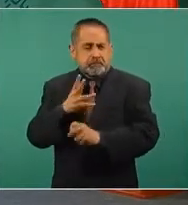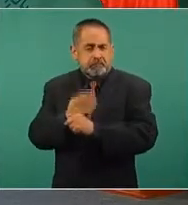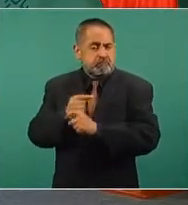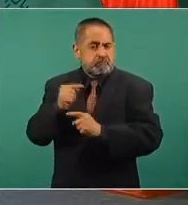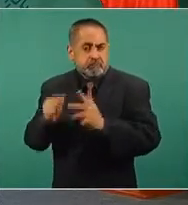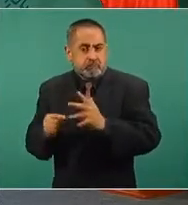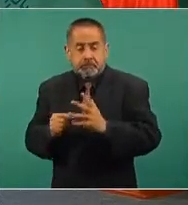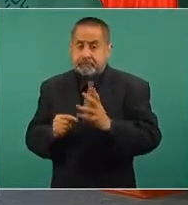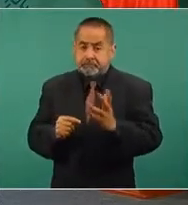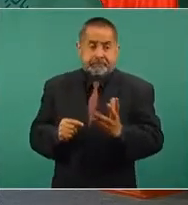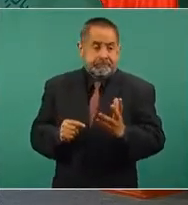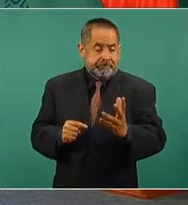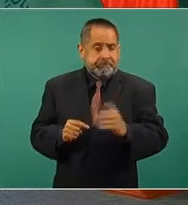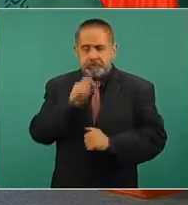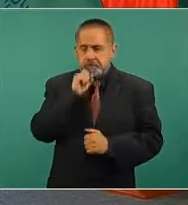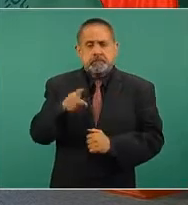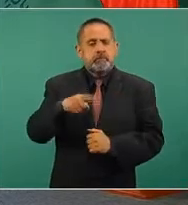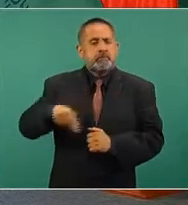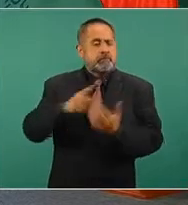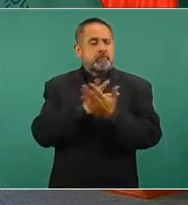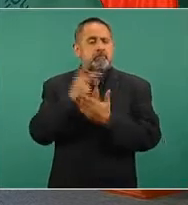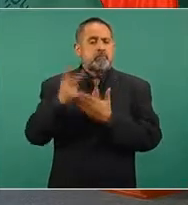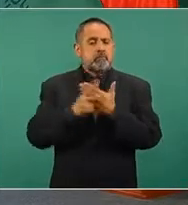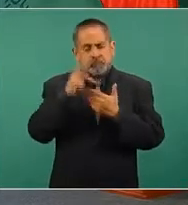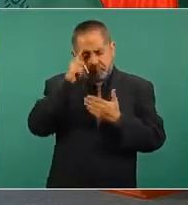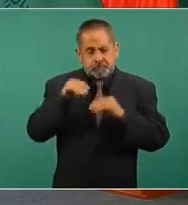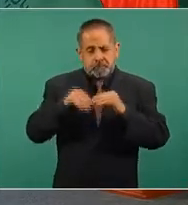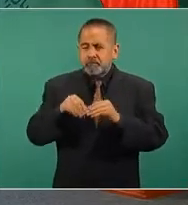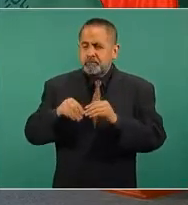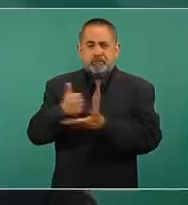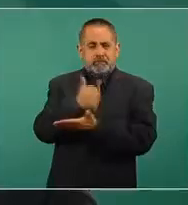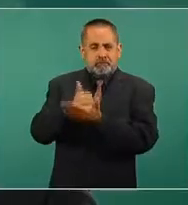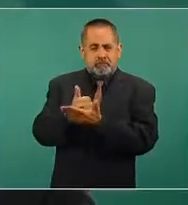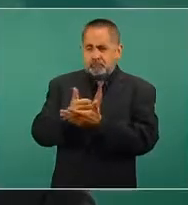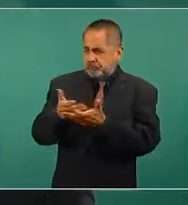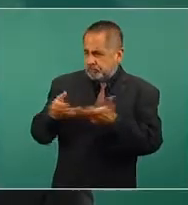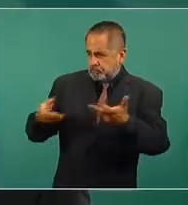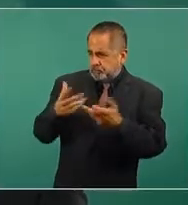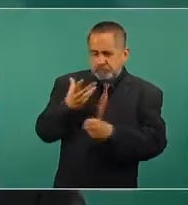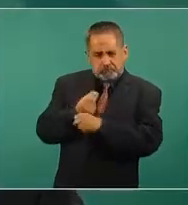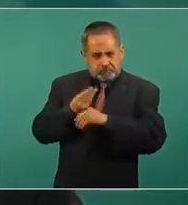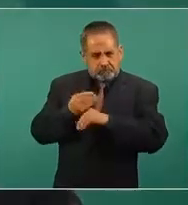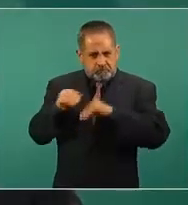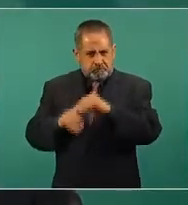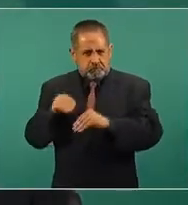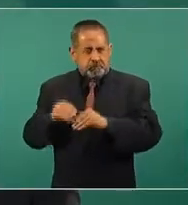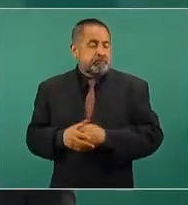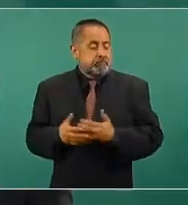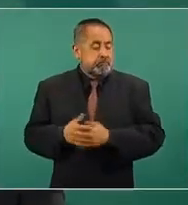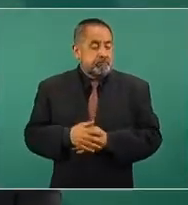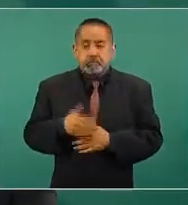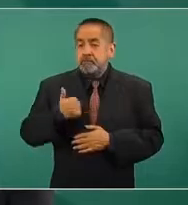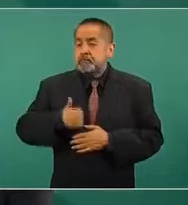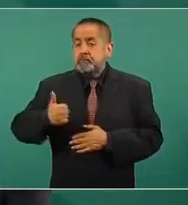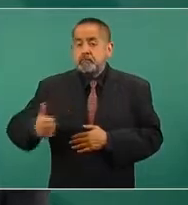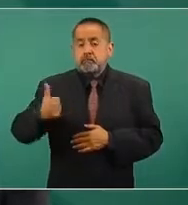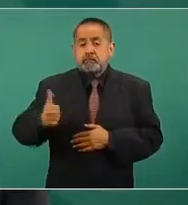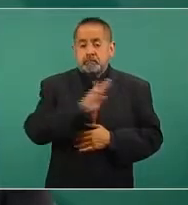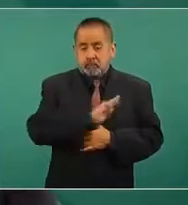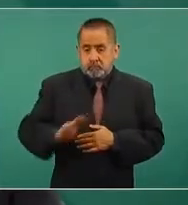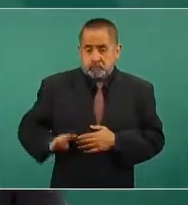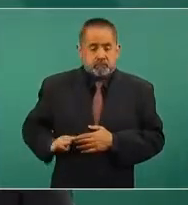que también actualizamos los programas de desarrollo urbano, ordenamiento territorial de cada uno de los municipios, y tenemos